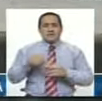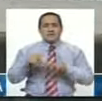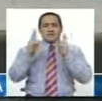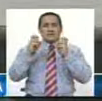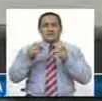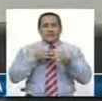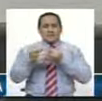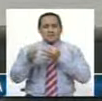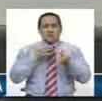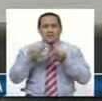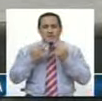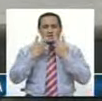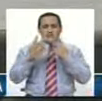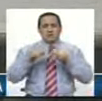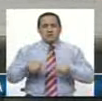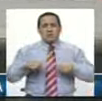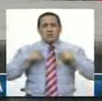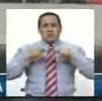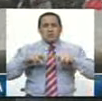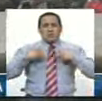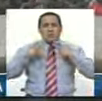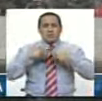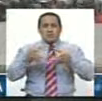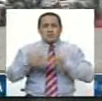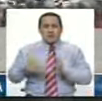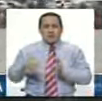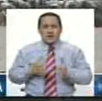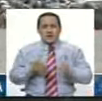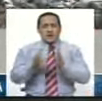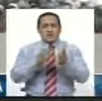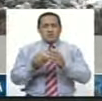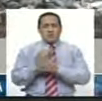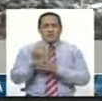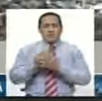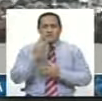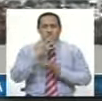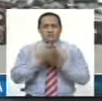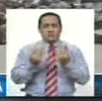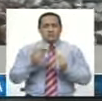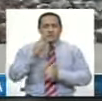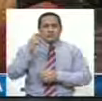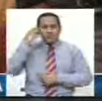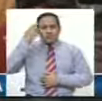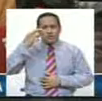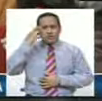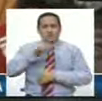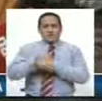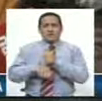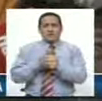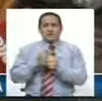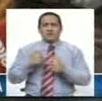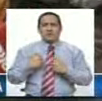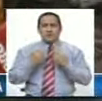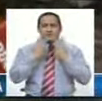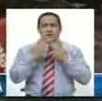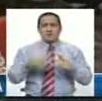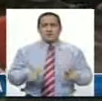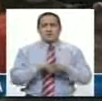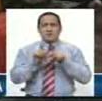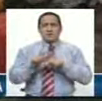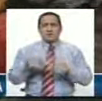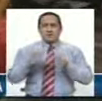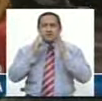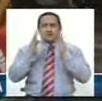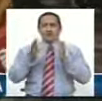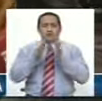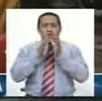a la manifestación en contra del Corredor Azul, denunció que habrían políticos involucrados. También he visto o he oído, no